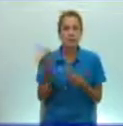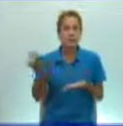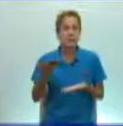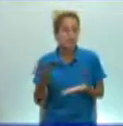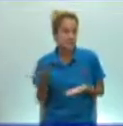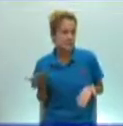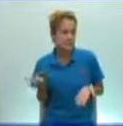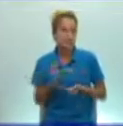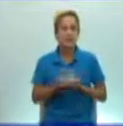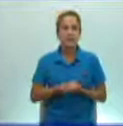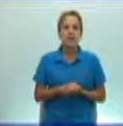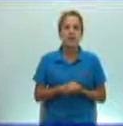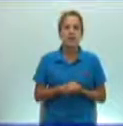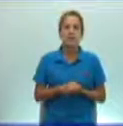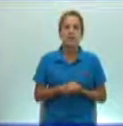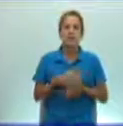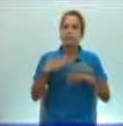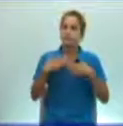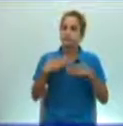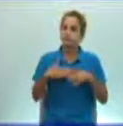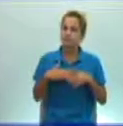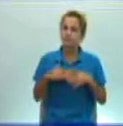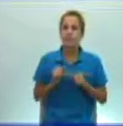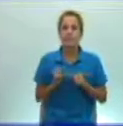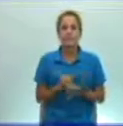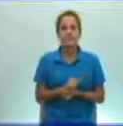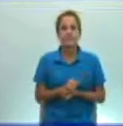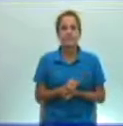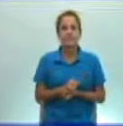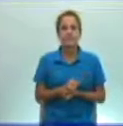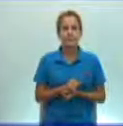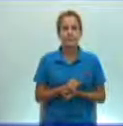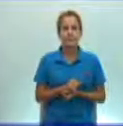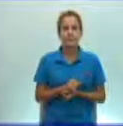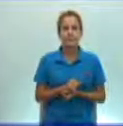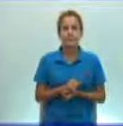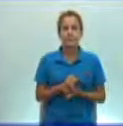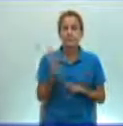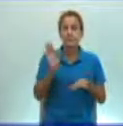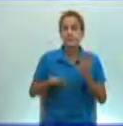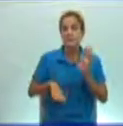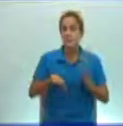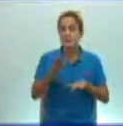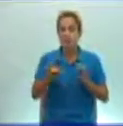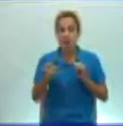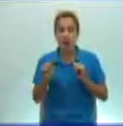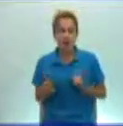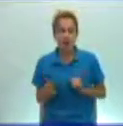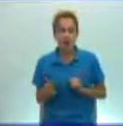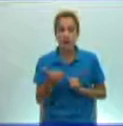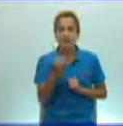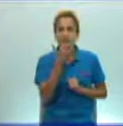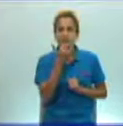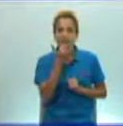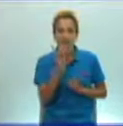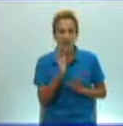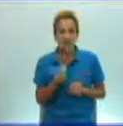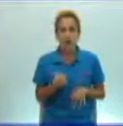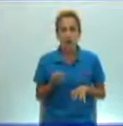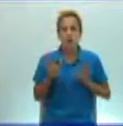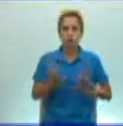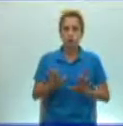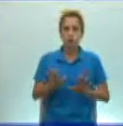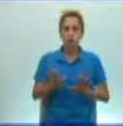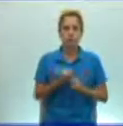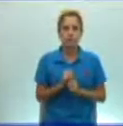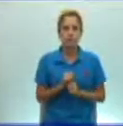la lectura debía ser similar al habla. Y si en ocasiones cometía o hacía pausas innecesarias,